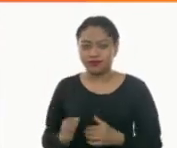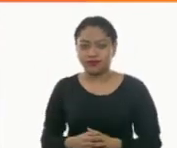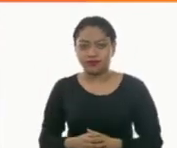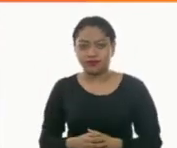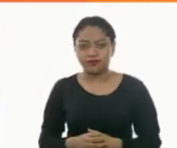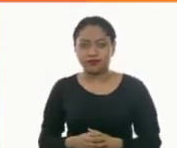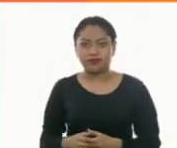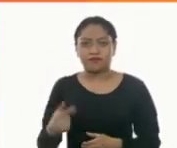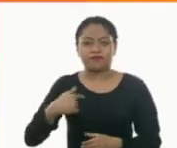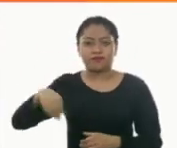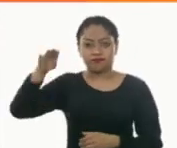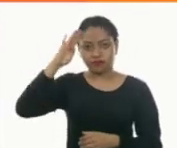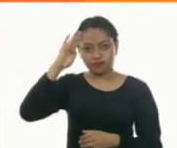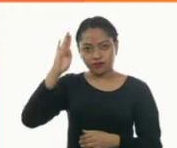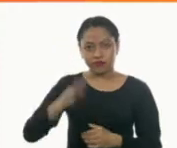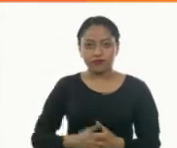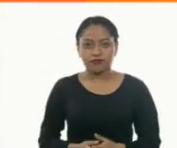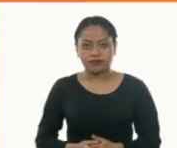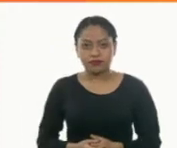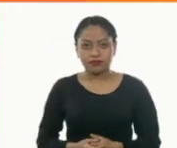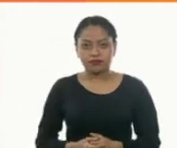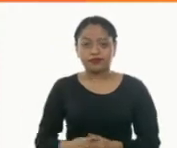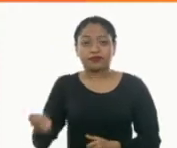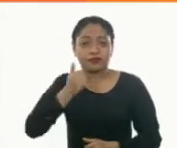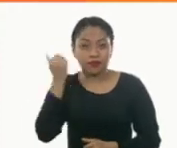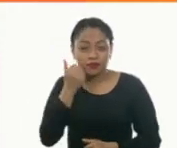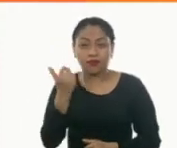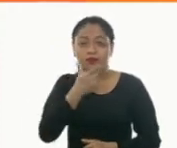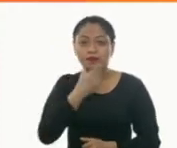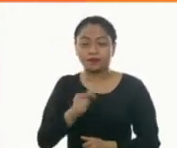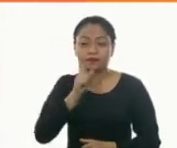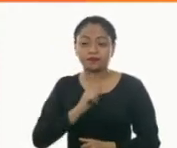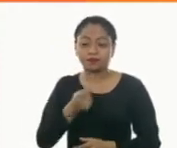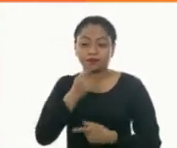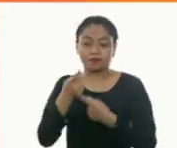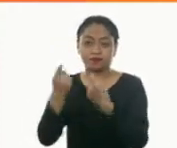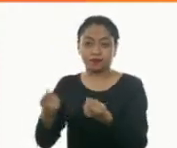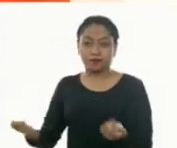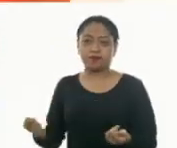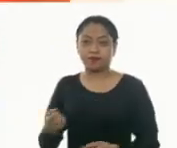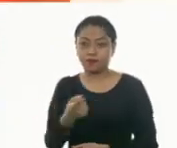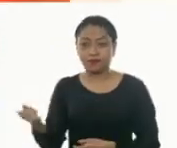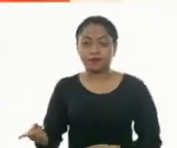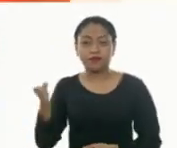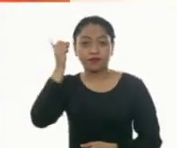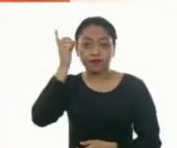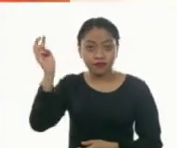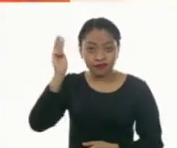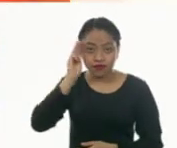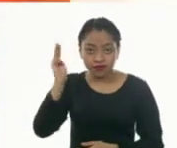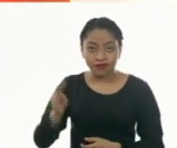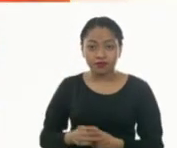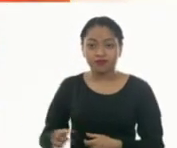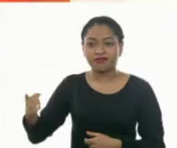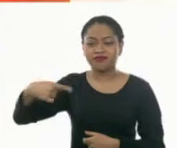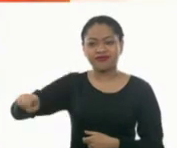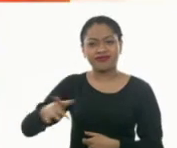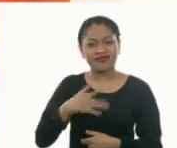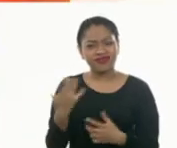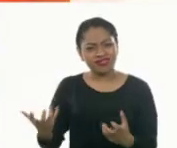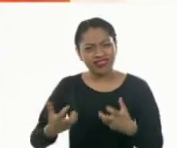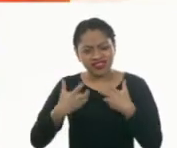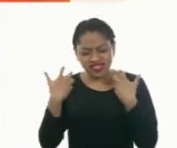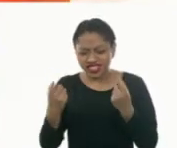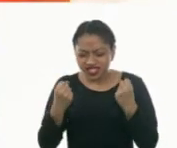Me imagino que las alumnas y alumnos con discapacidad intelectual pueden llegar a sentir frustración